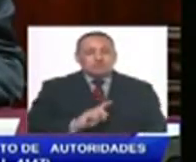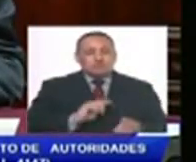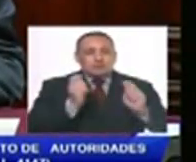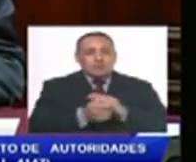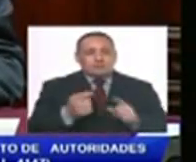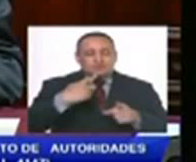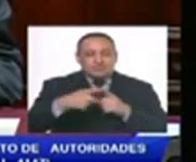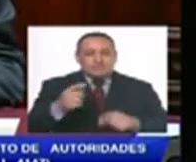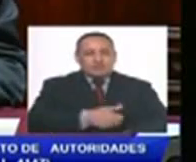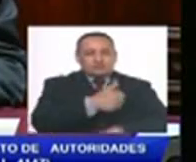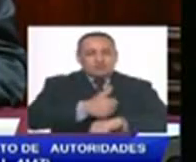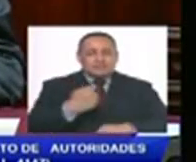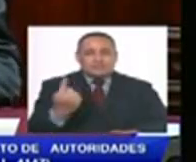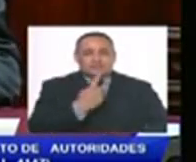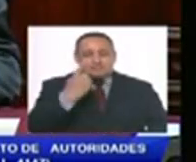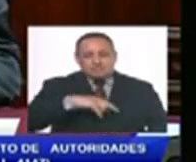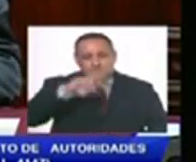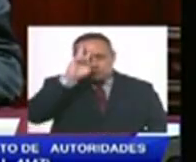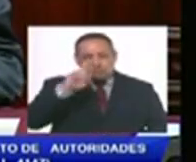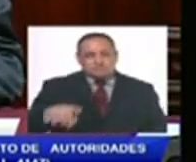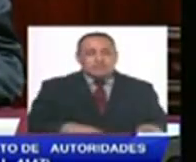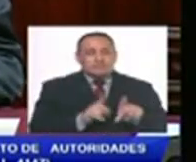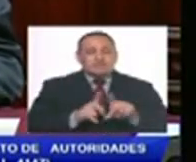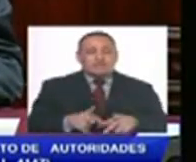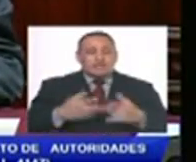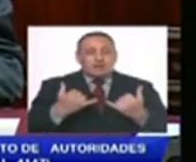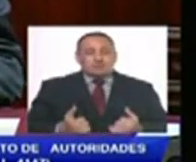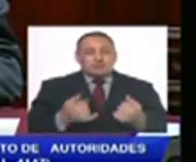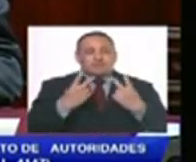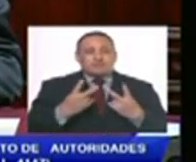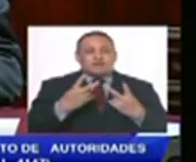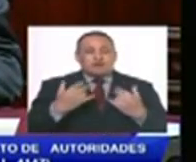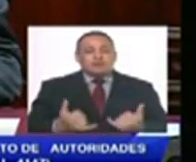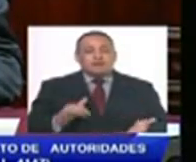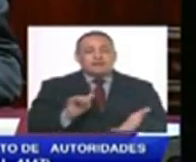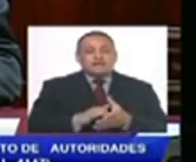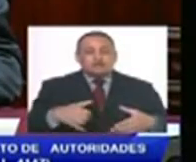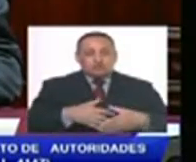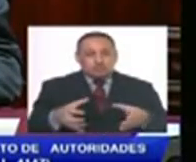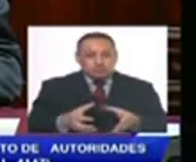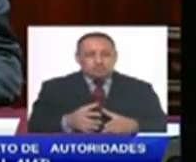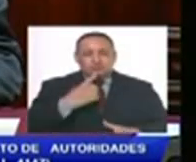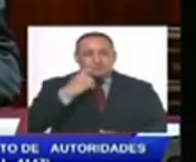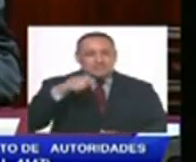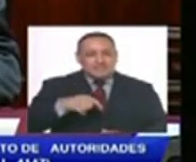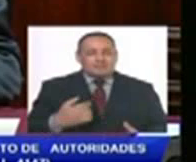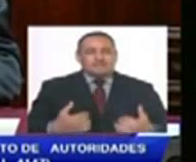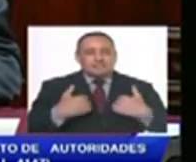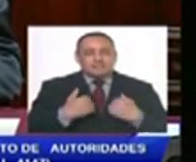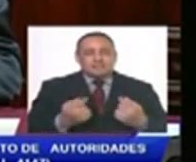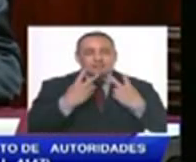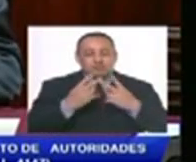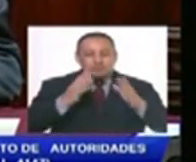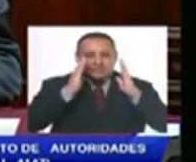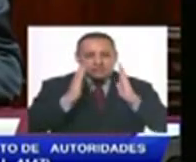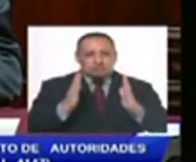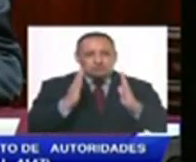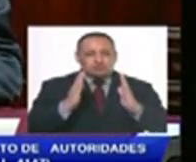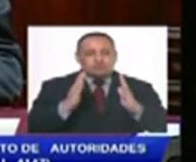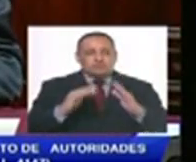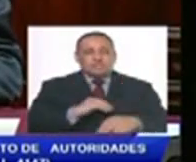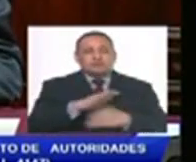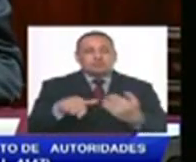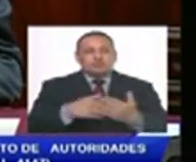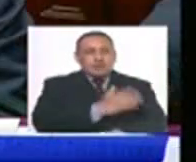Oficina Nacional de Procesos Electorales, Piero Corbeto, y también estuvo representante de RENIEC. Sin embargo, después de